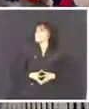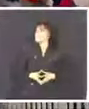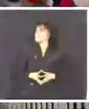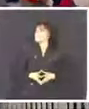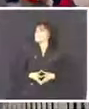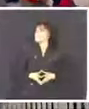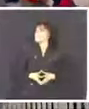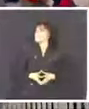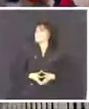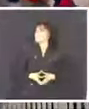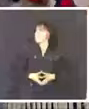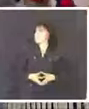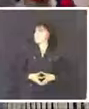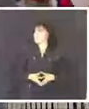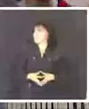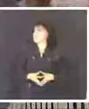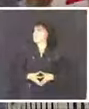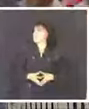¡Presidenta!